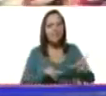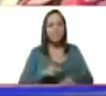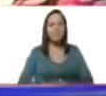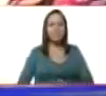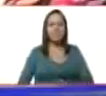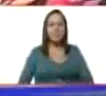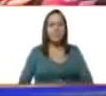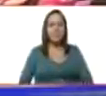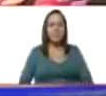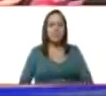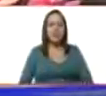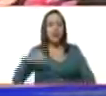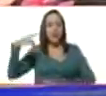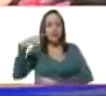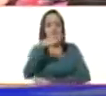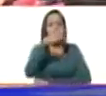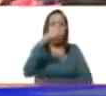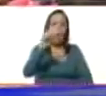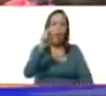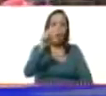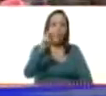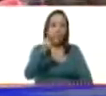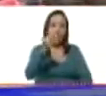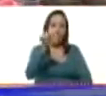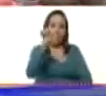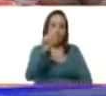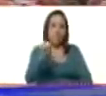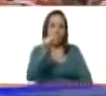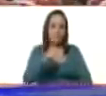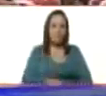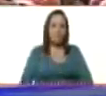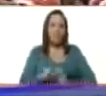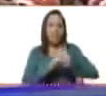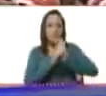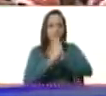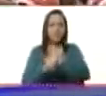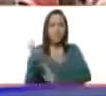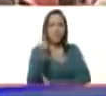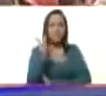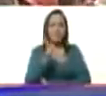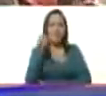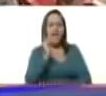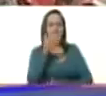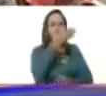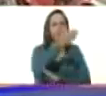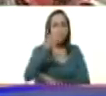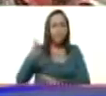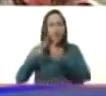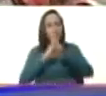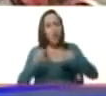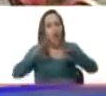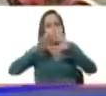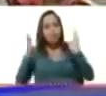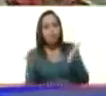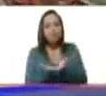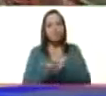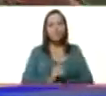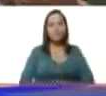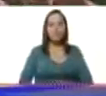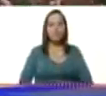es línea aérea bandera en el mundo y lleva a la patria a todos los rincones donde pueda llegar.